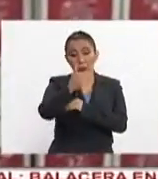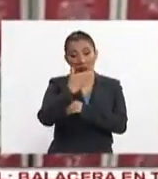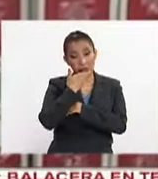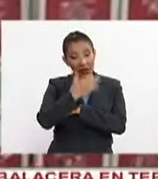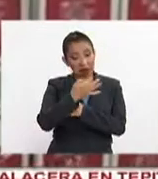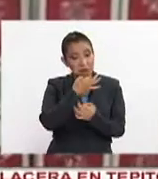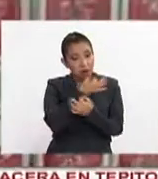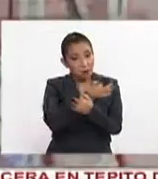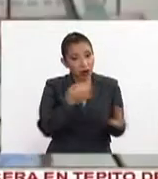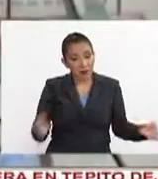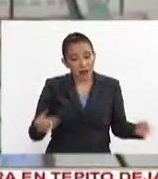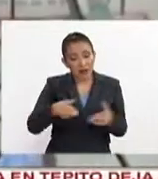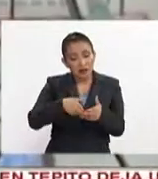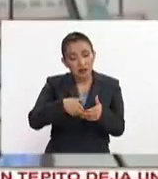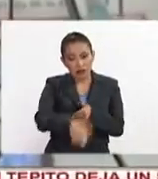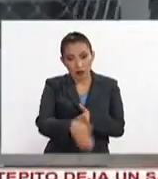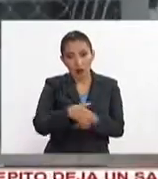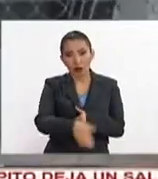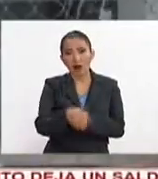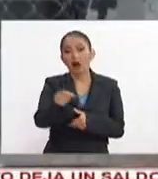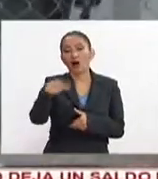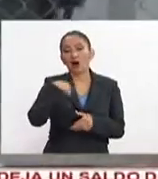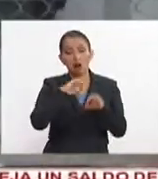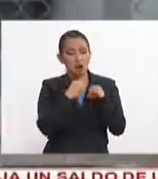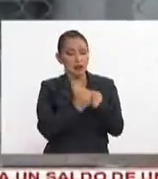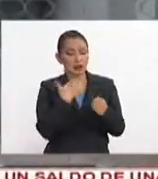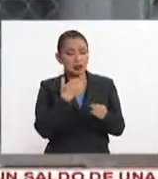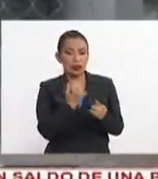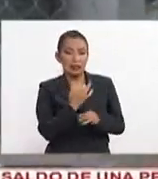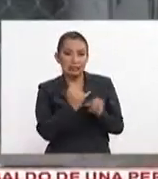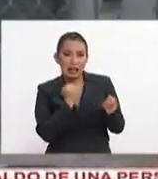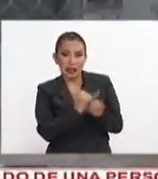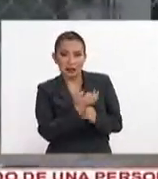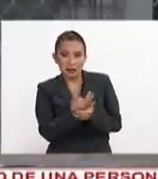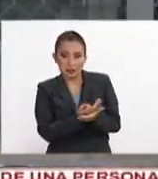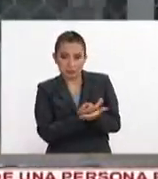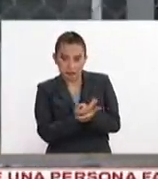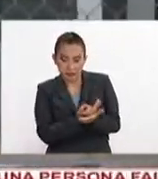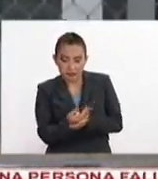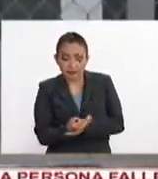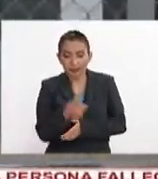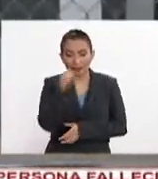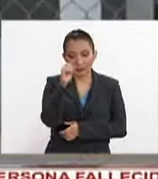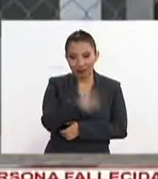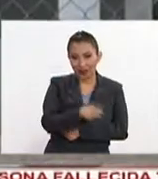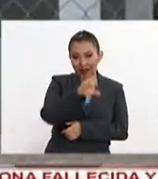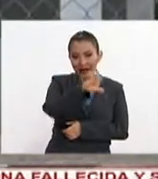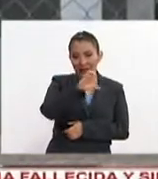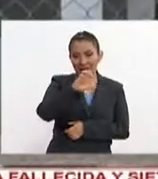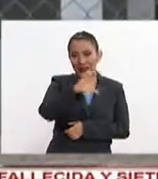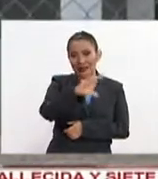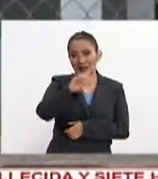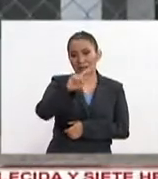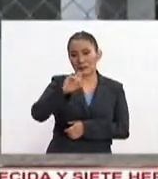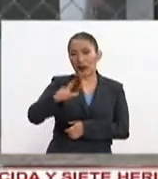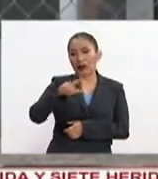buen dato que viene de un organismo financiero internacional. Con esto la CEPAL aumenta